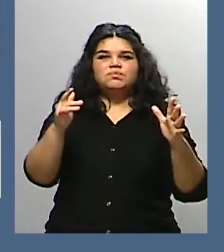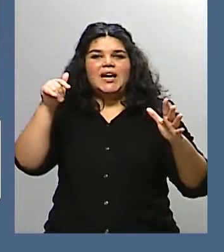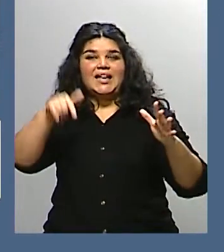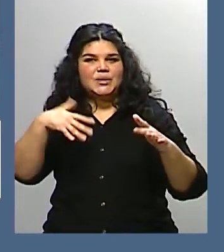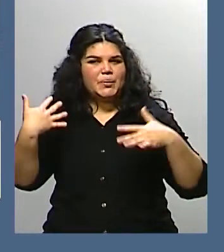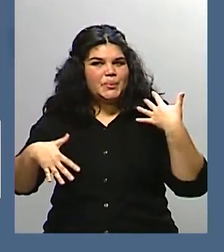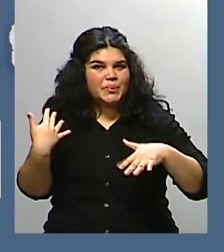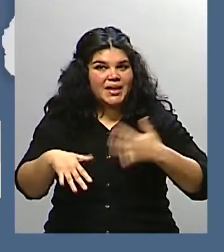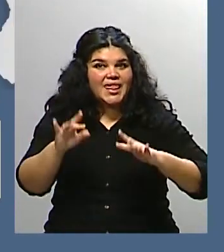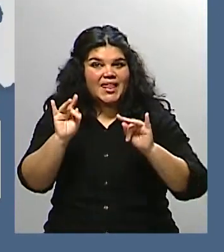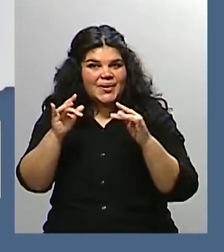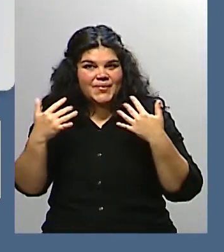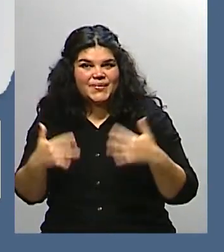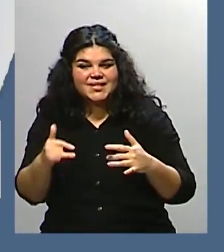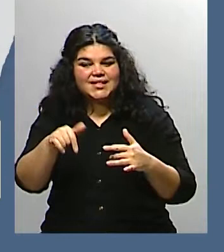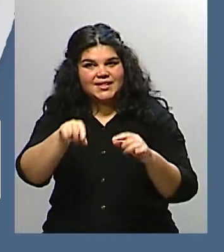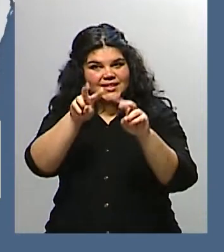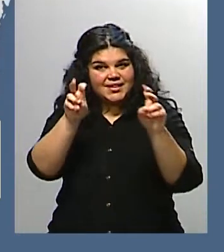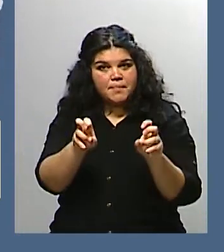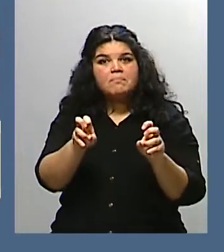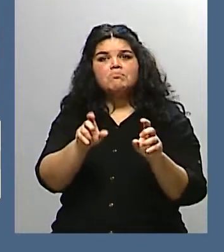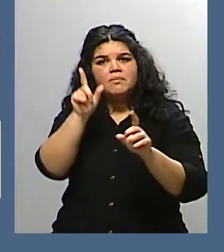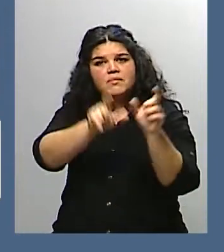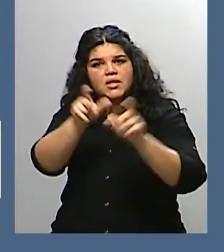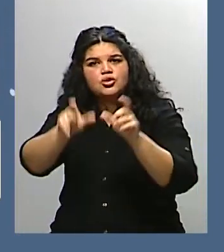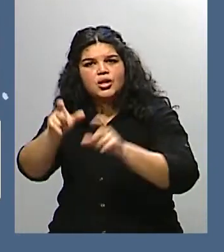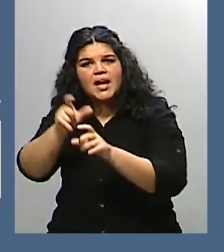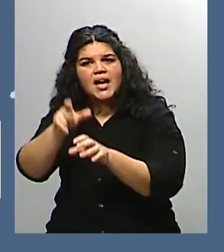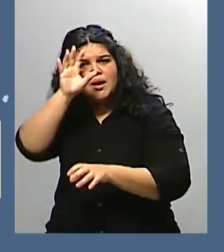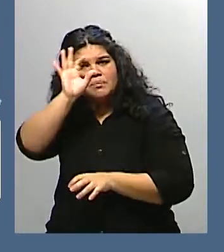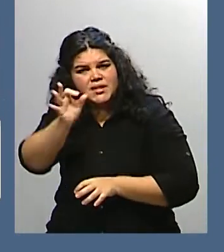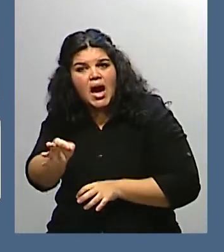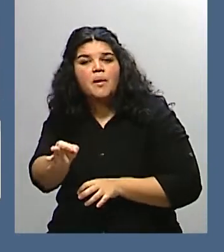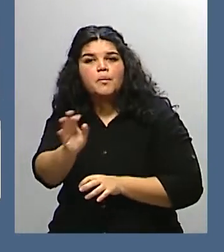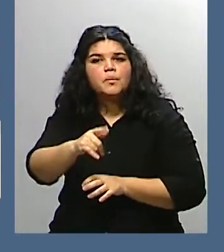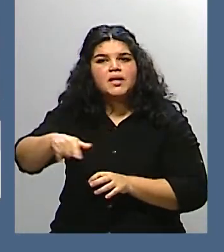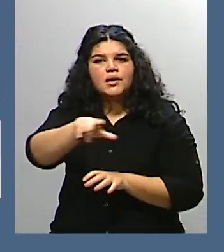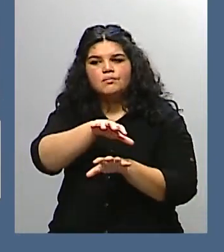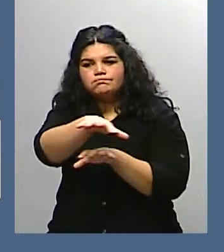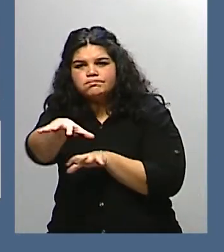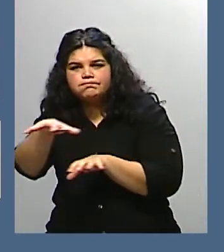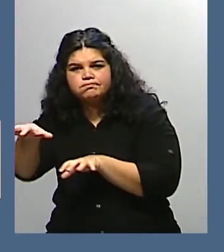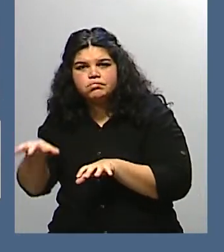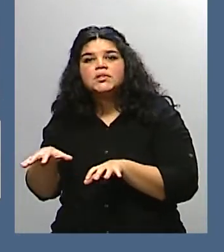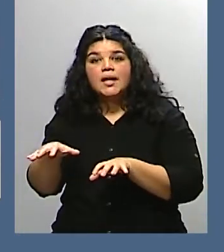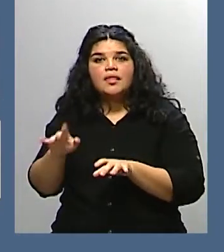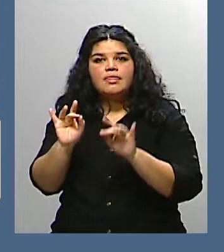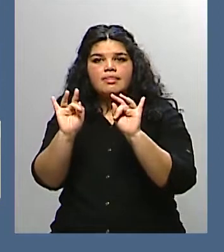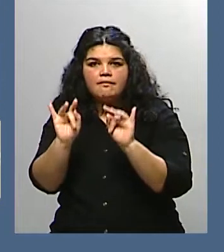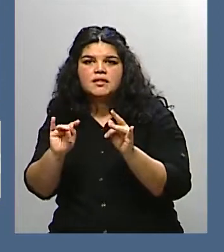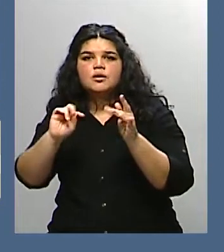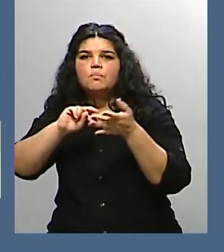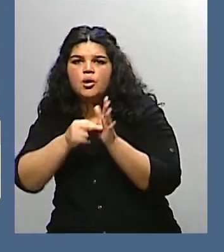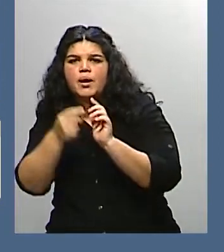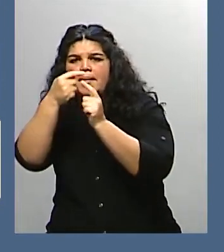pero lamentablemente en lo que se dedican a esos campos encuentran profundas dificultades en todos los sentidos, y en base a esto le